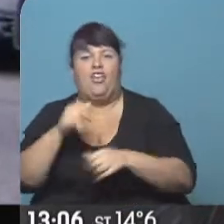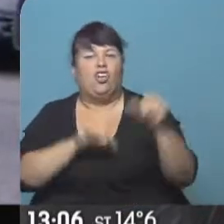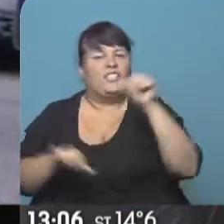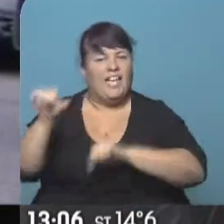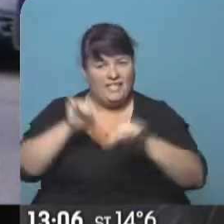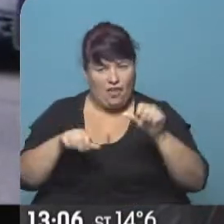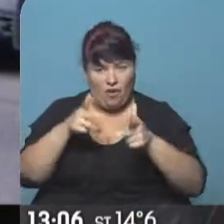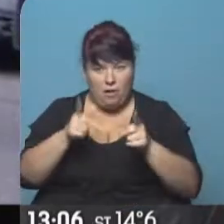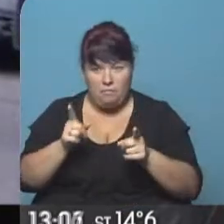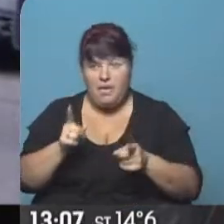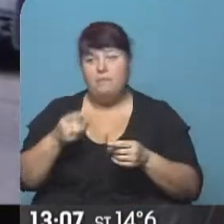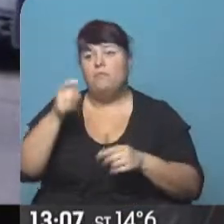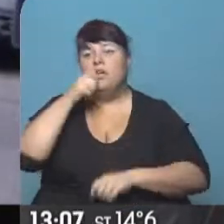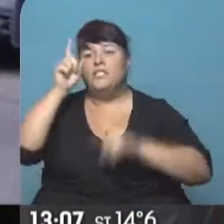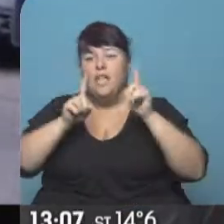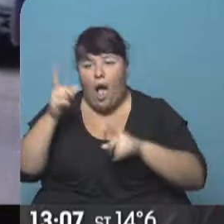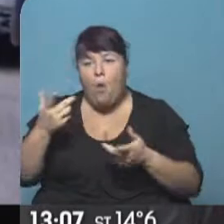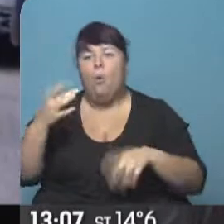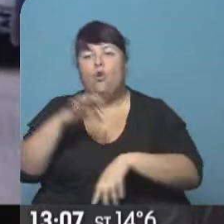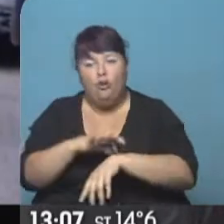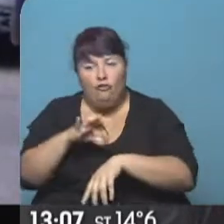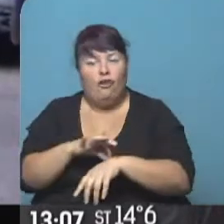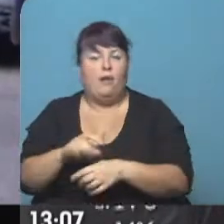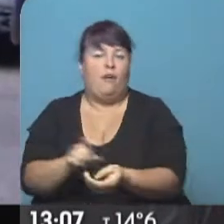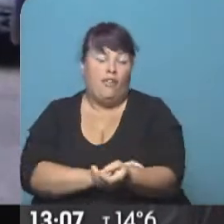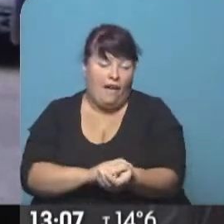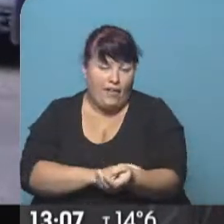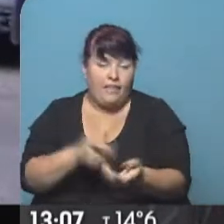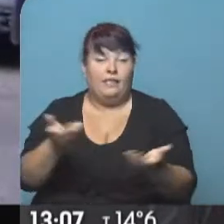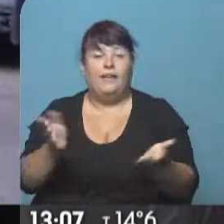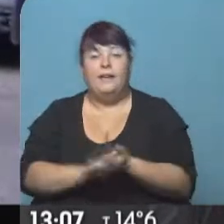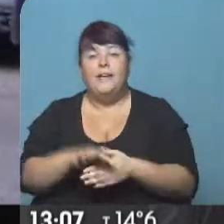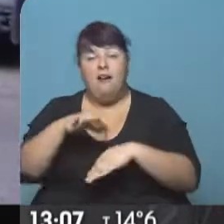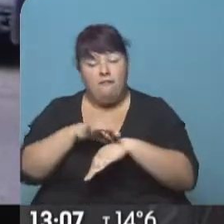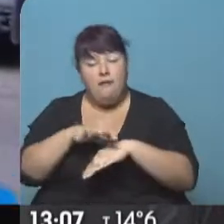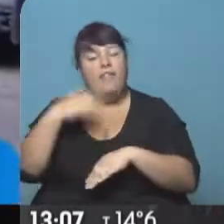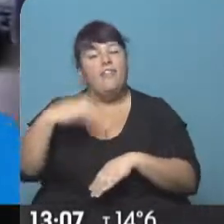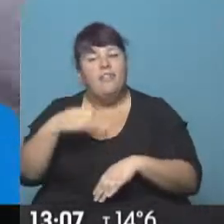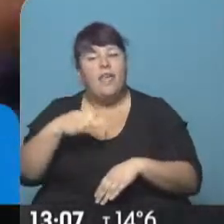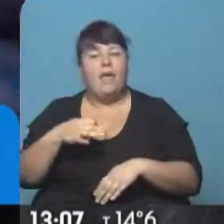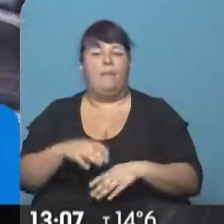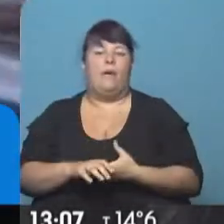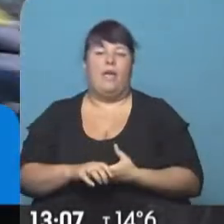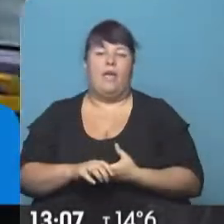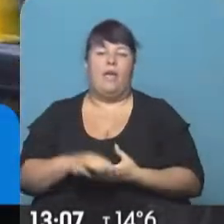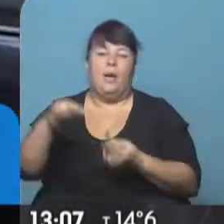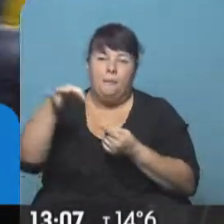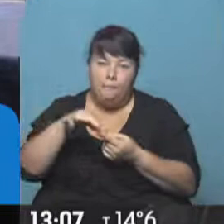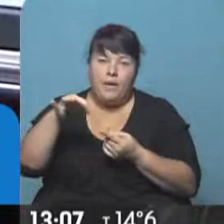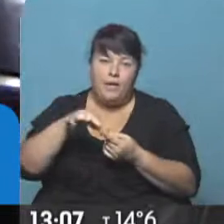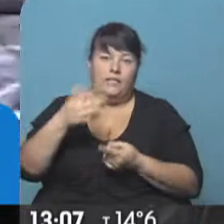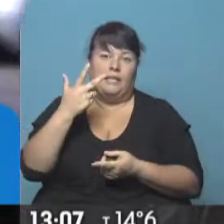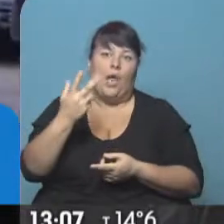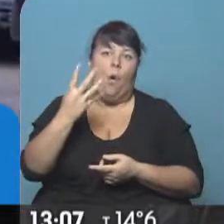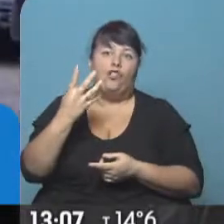como bien decías vos para aquellos que sufren por supuesto esta patología esta enfermedad y deben no solamente pincharse en más de